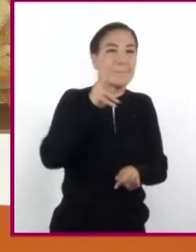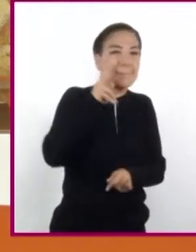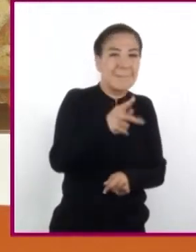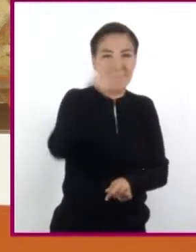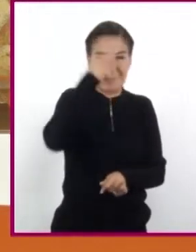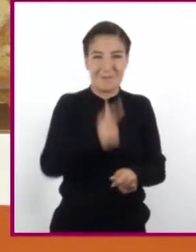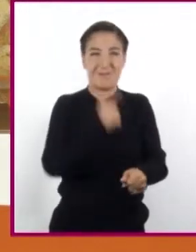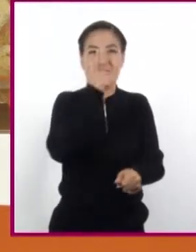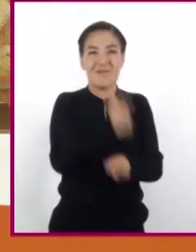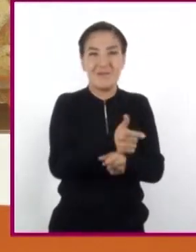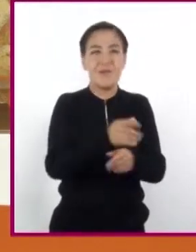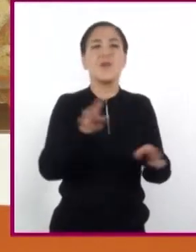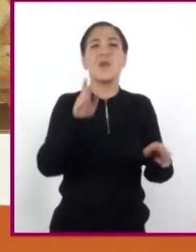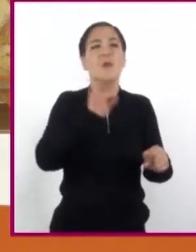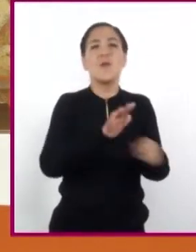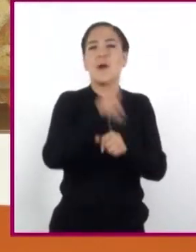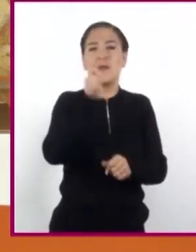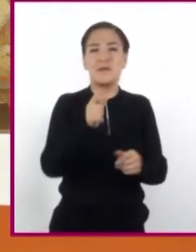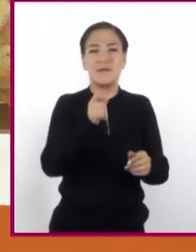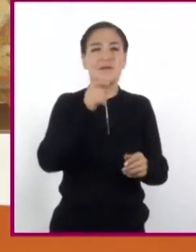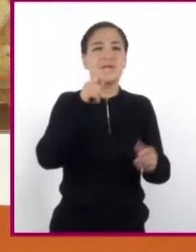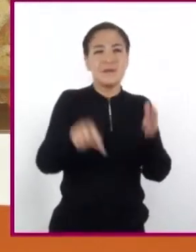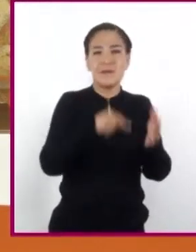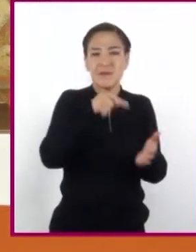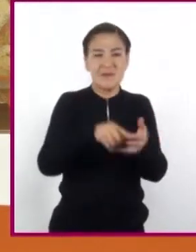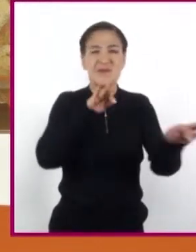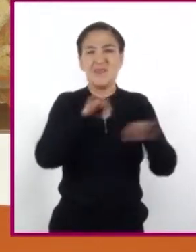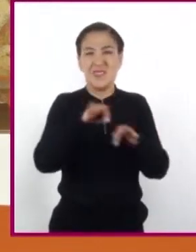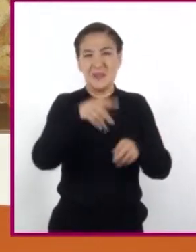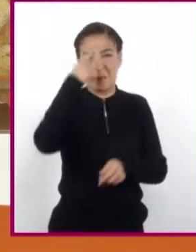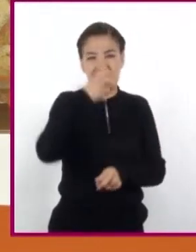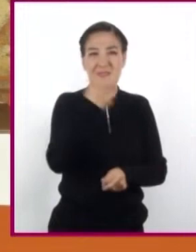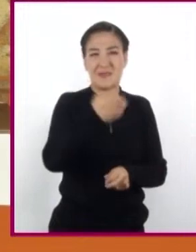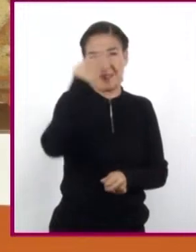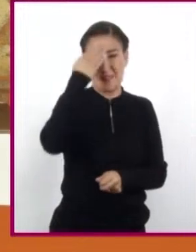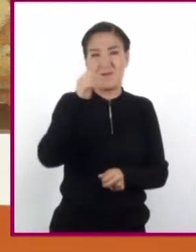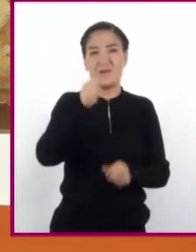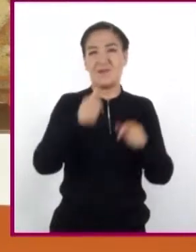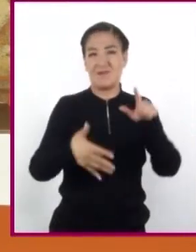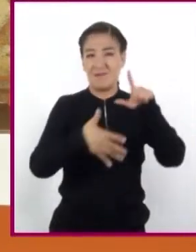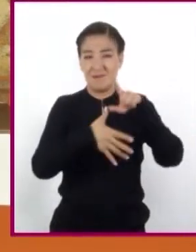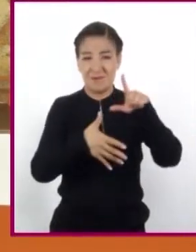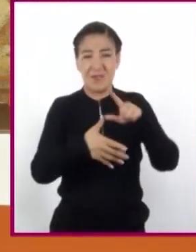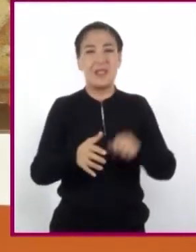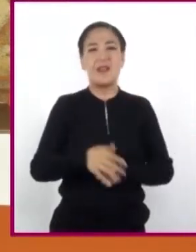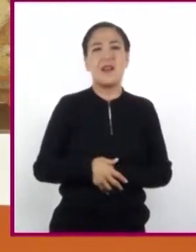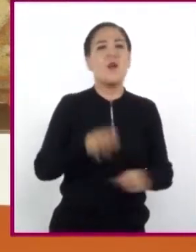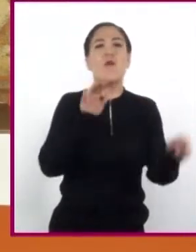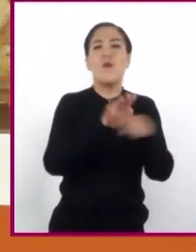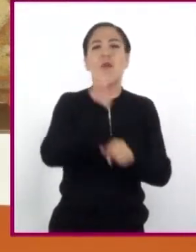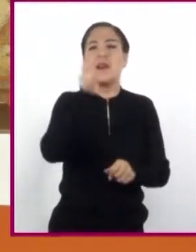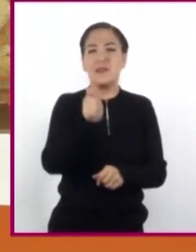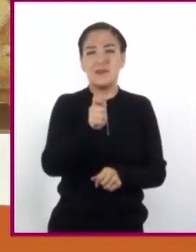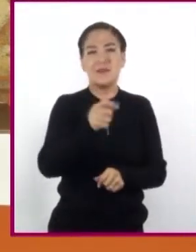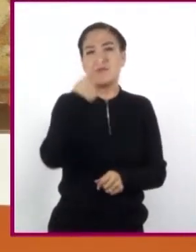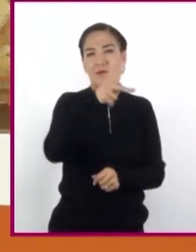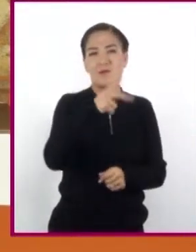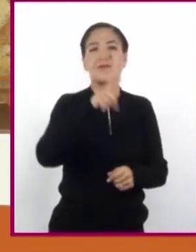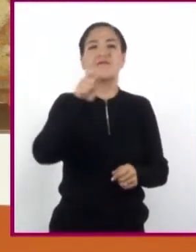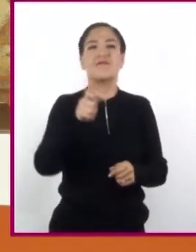descubrir ¿cuál fue el papel de la Iglesia Católica en la época novohispana? ¿Cuál fue la función de la